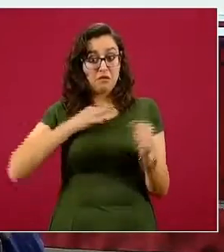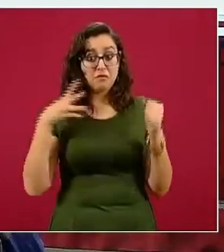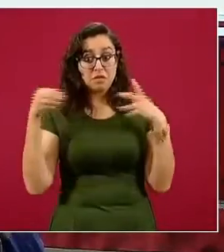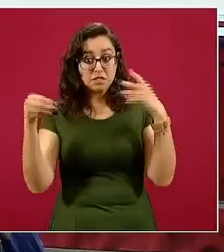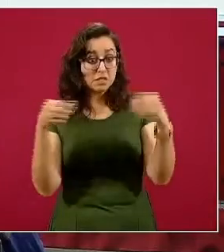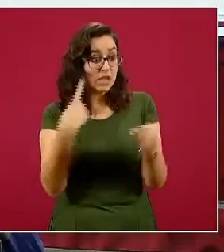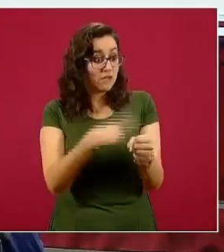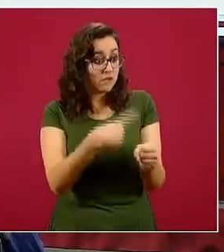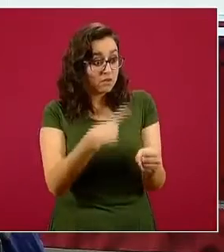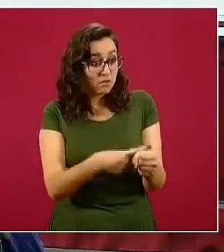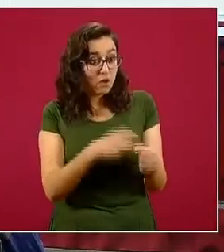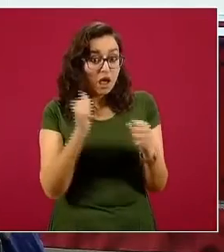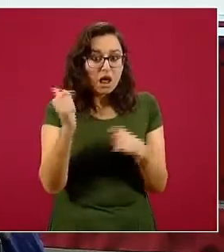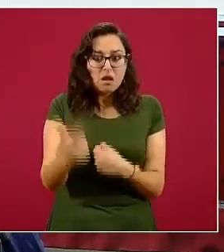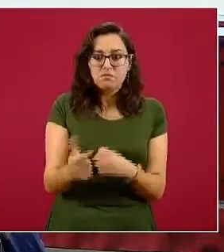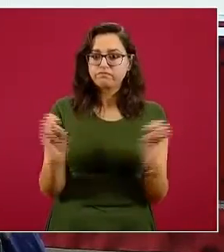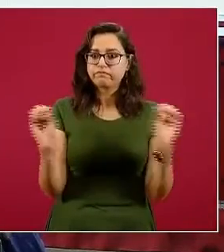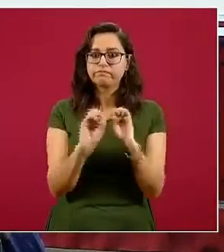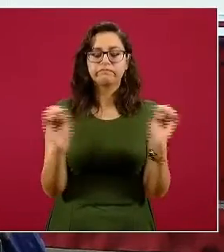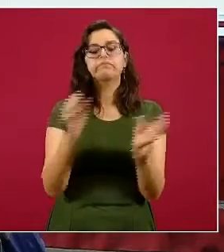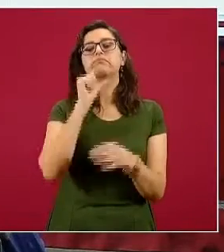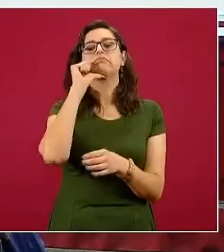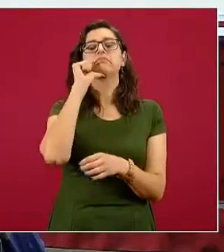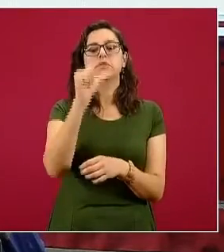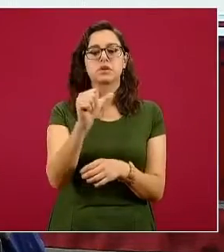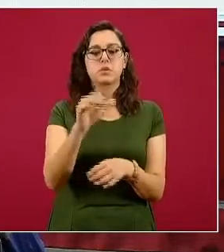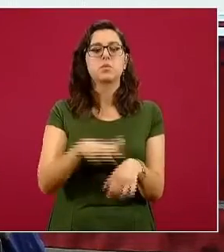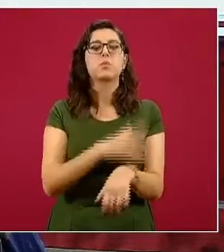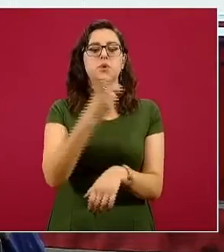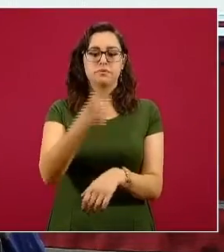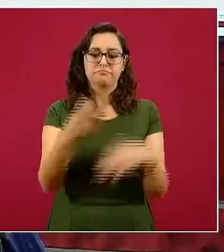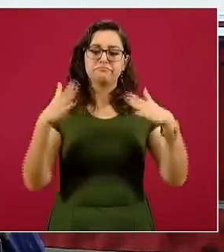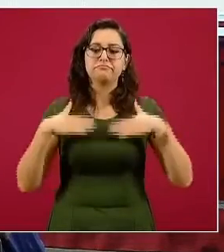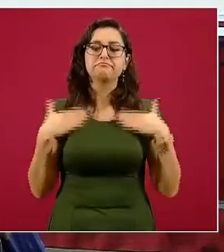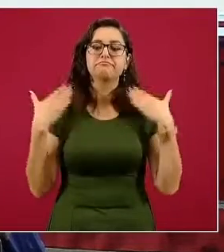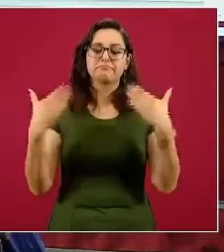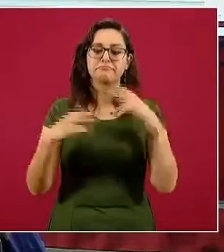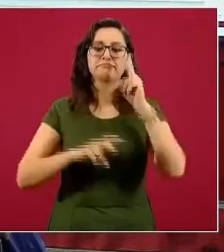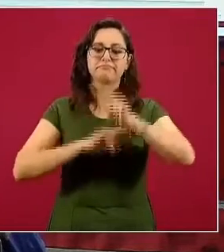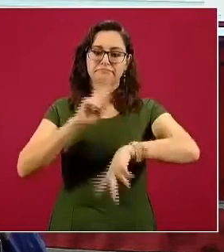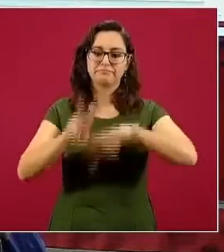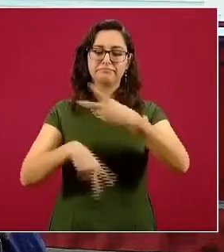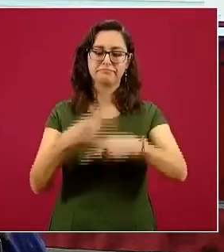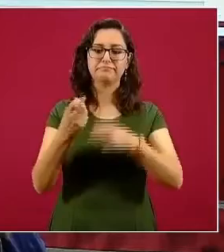los pacientes que han acudido, por lo cual pueden ir con toda la confianza.